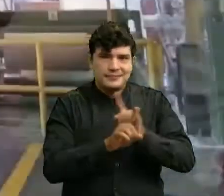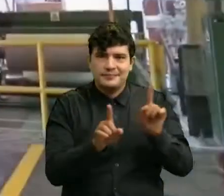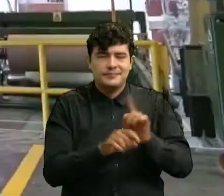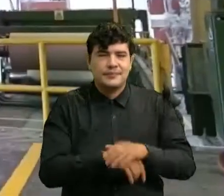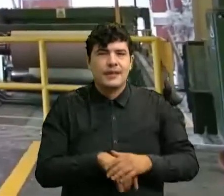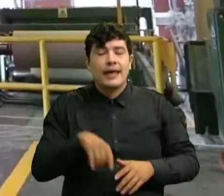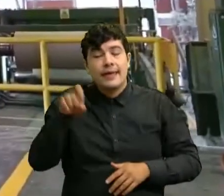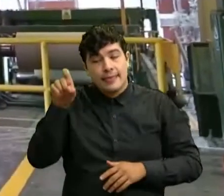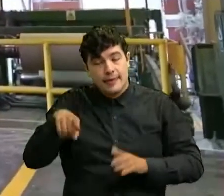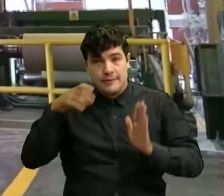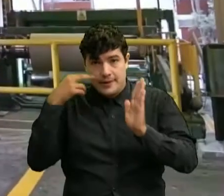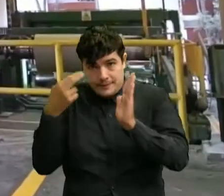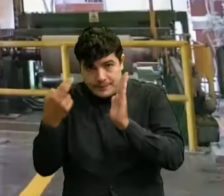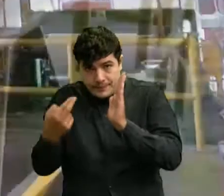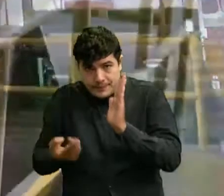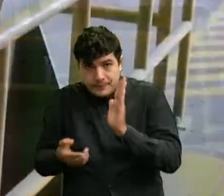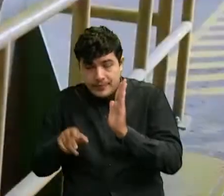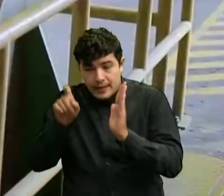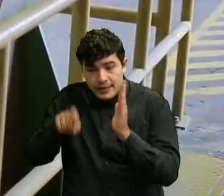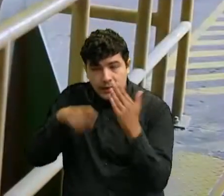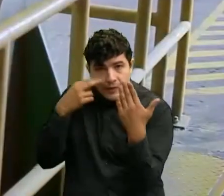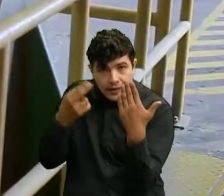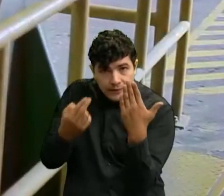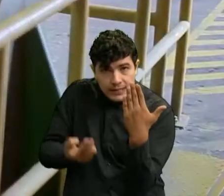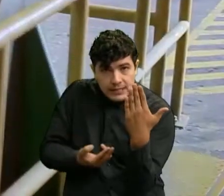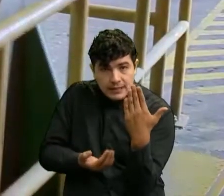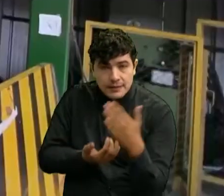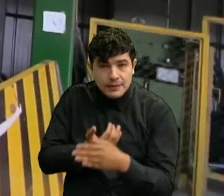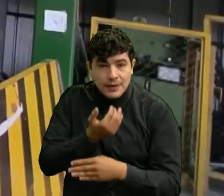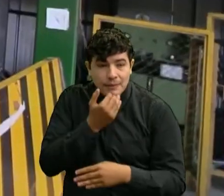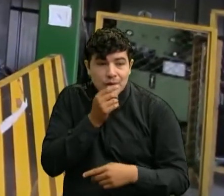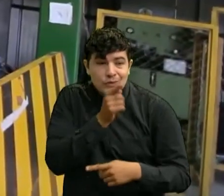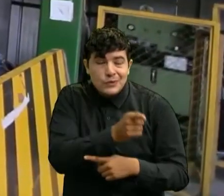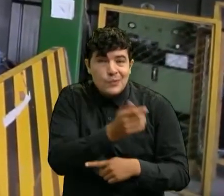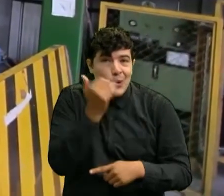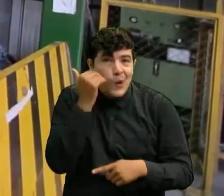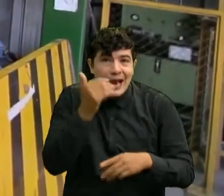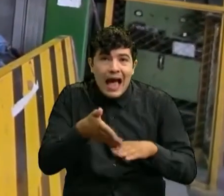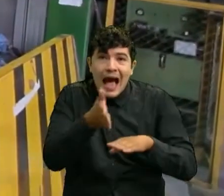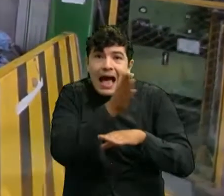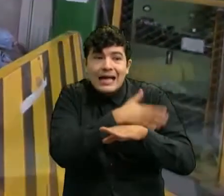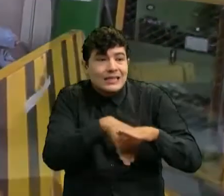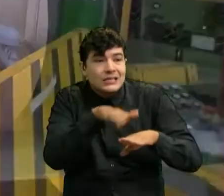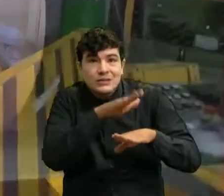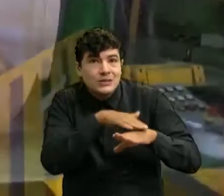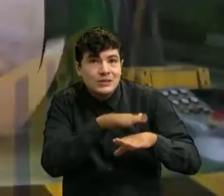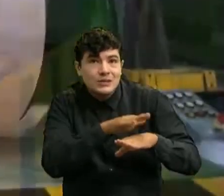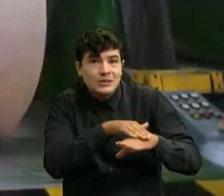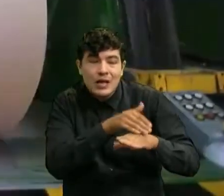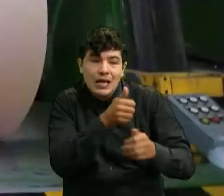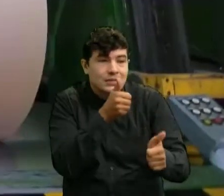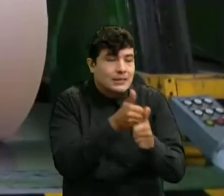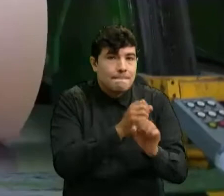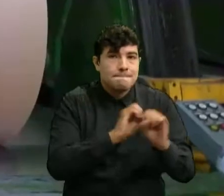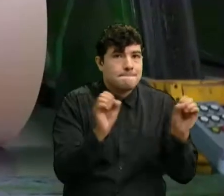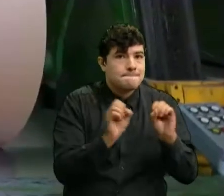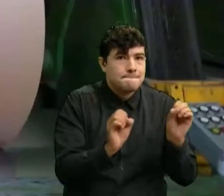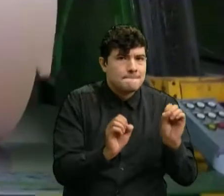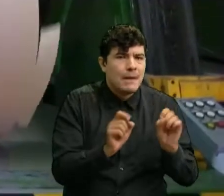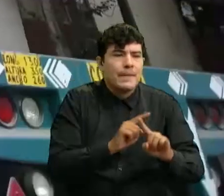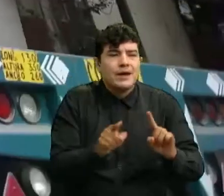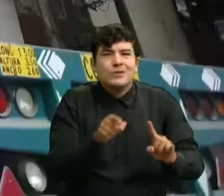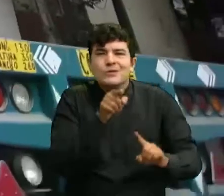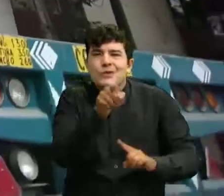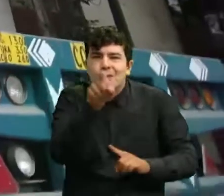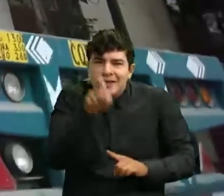que revisar si, a pesar de que no recibió información, de que no fue asesorada, ¿qué le conviene